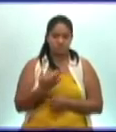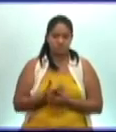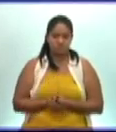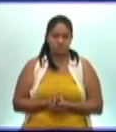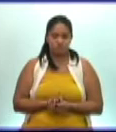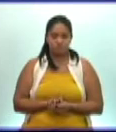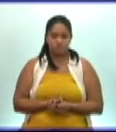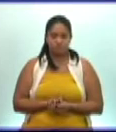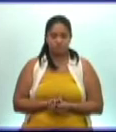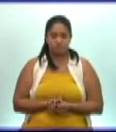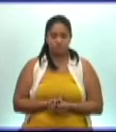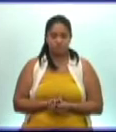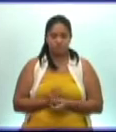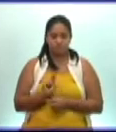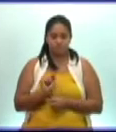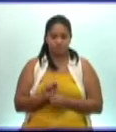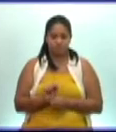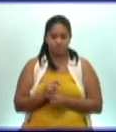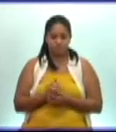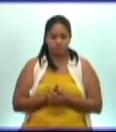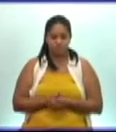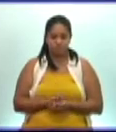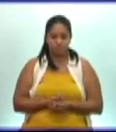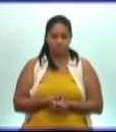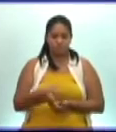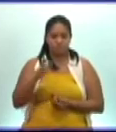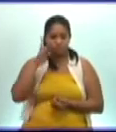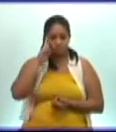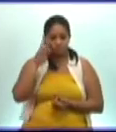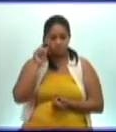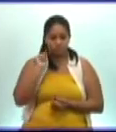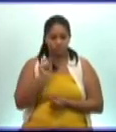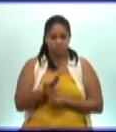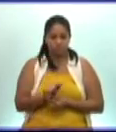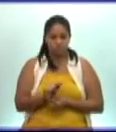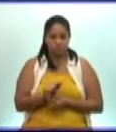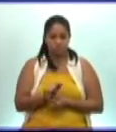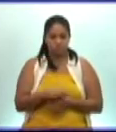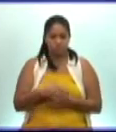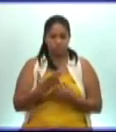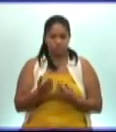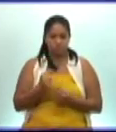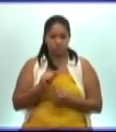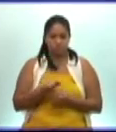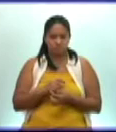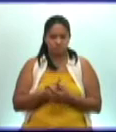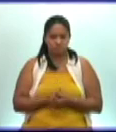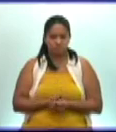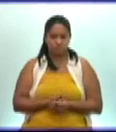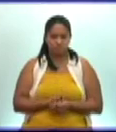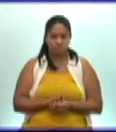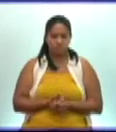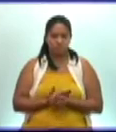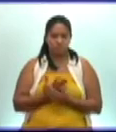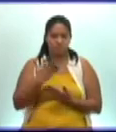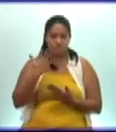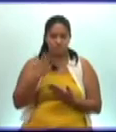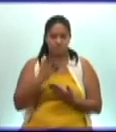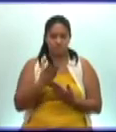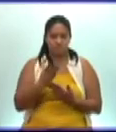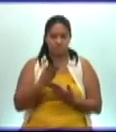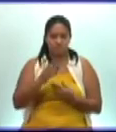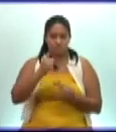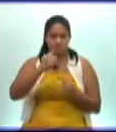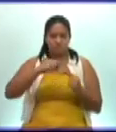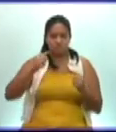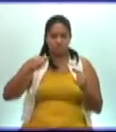monocromática este dispositivo, recordándole a ustedes que en este caso este es un frente de onda y este es el próximo frente